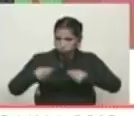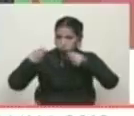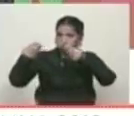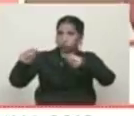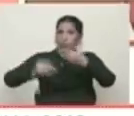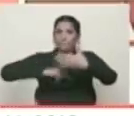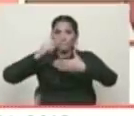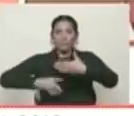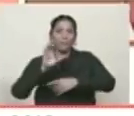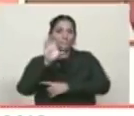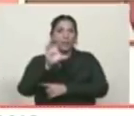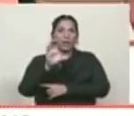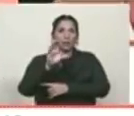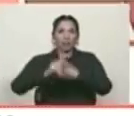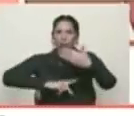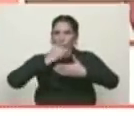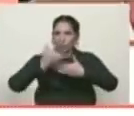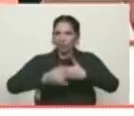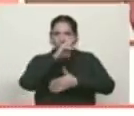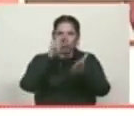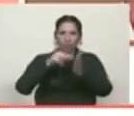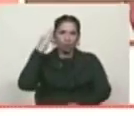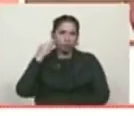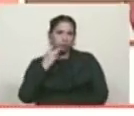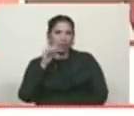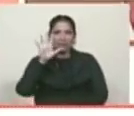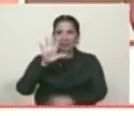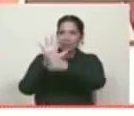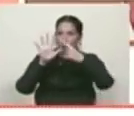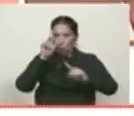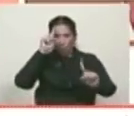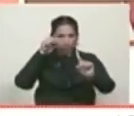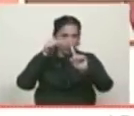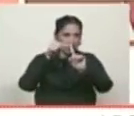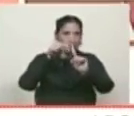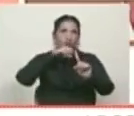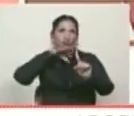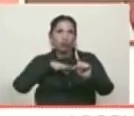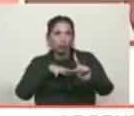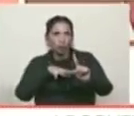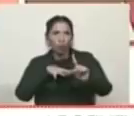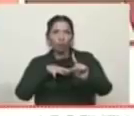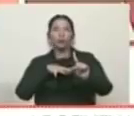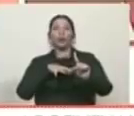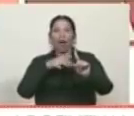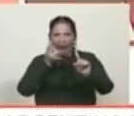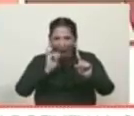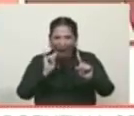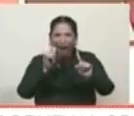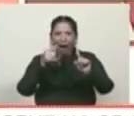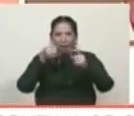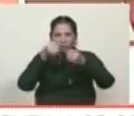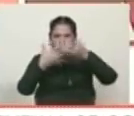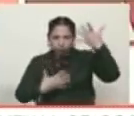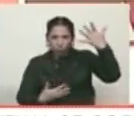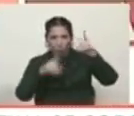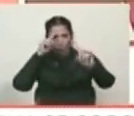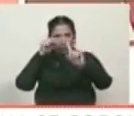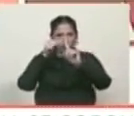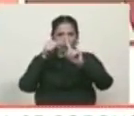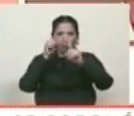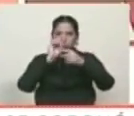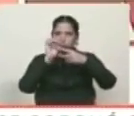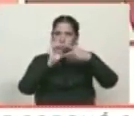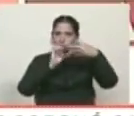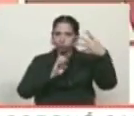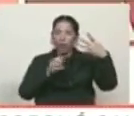el proyecto nacional Simón Bolívar, que tiene 5 objetivos históricos, que después tiene sus objetivos estratégicos, y se deriva